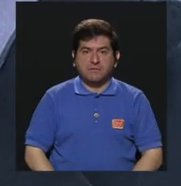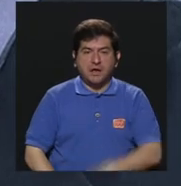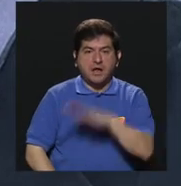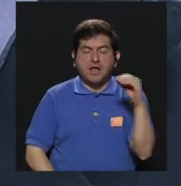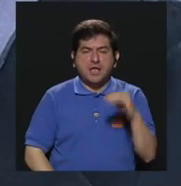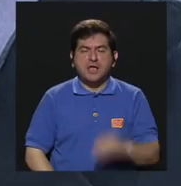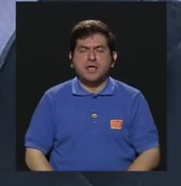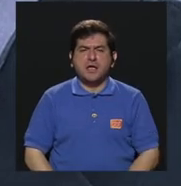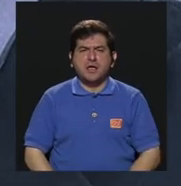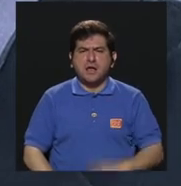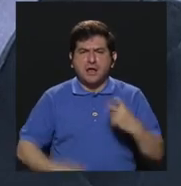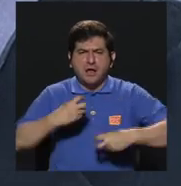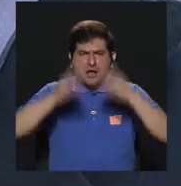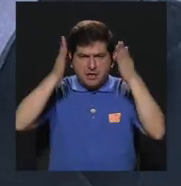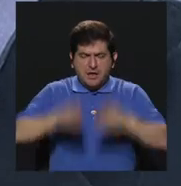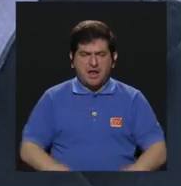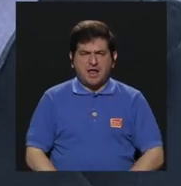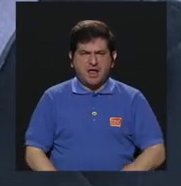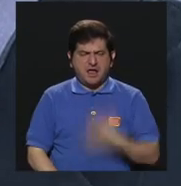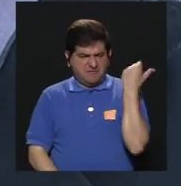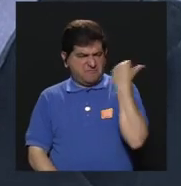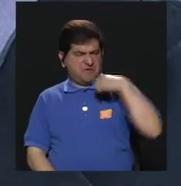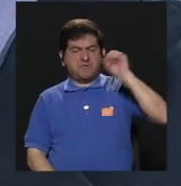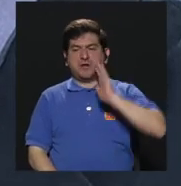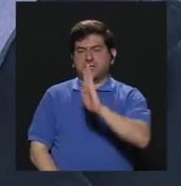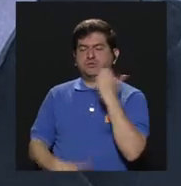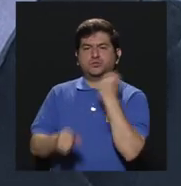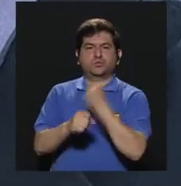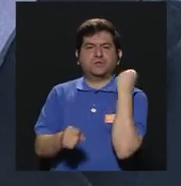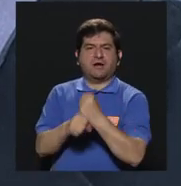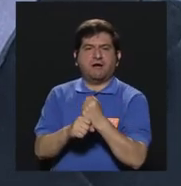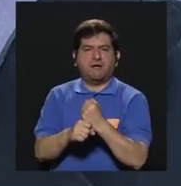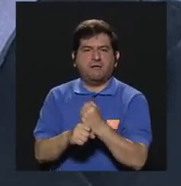delincuentes como represalia por su labor.